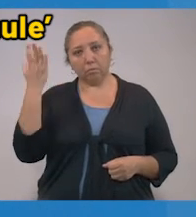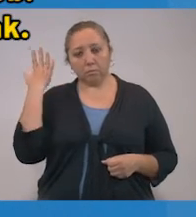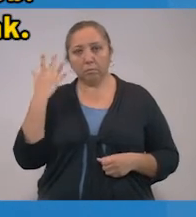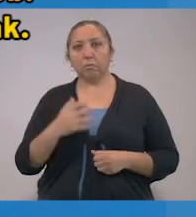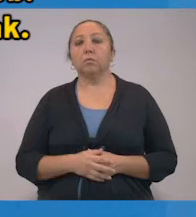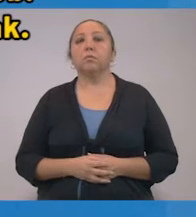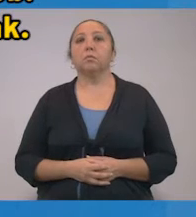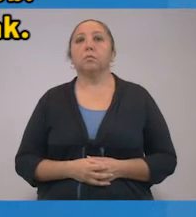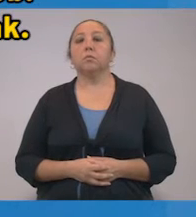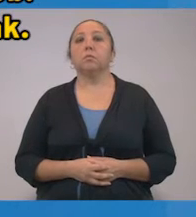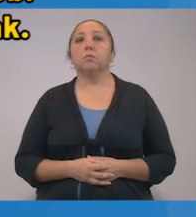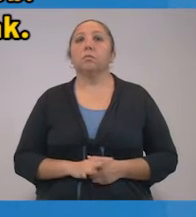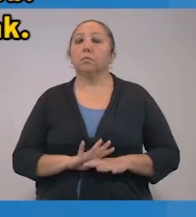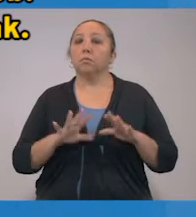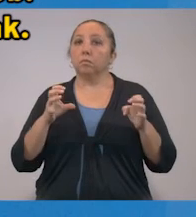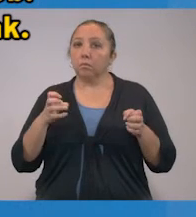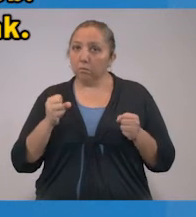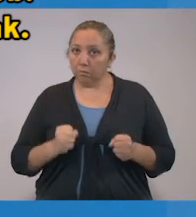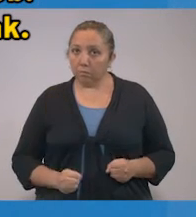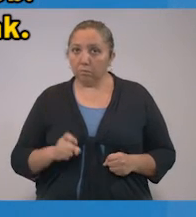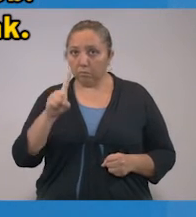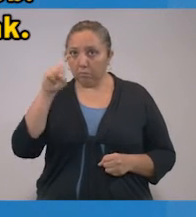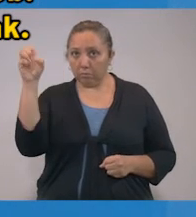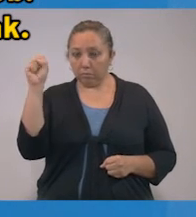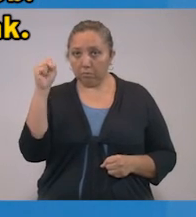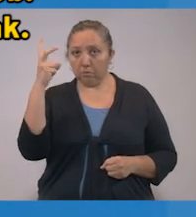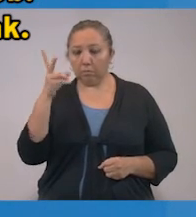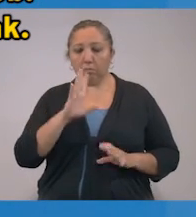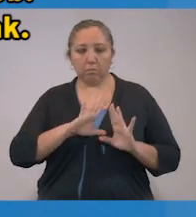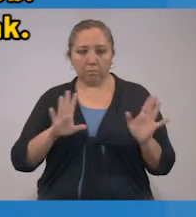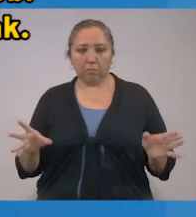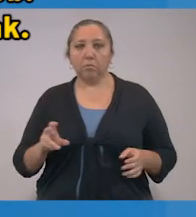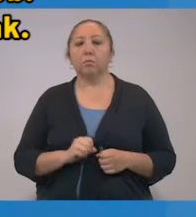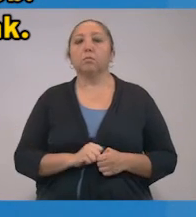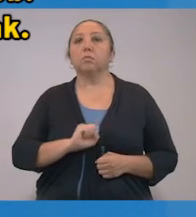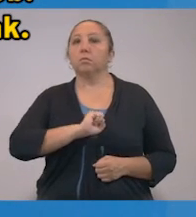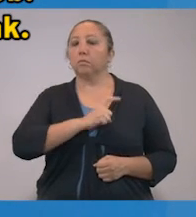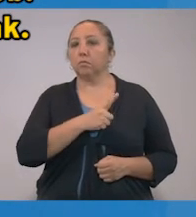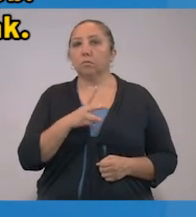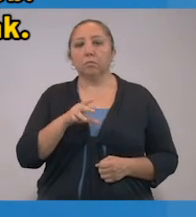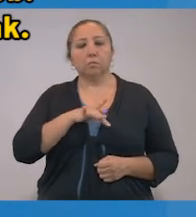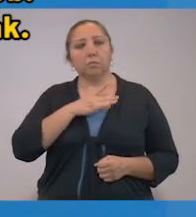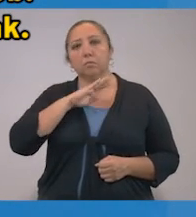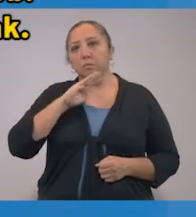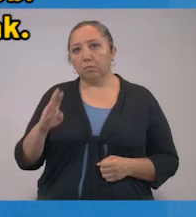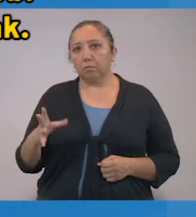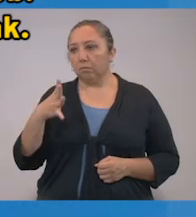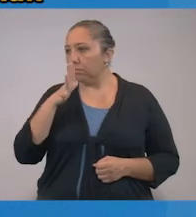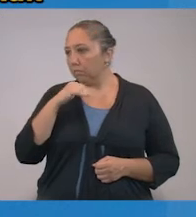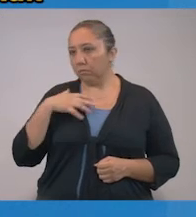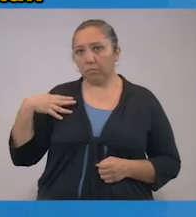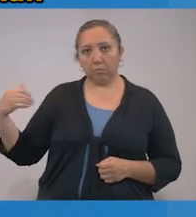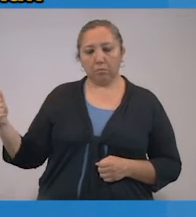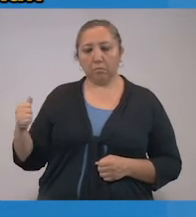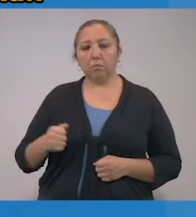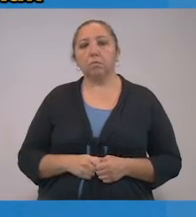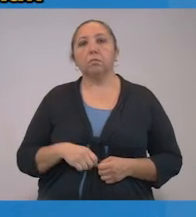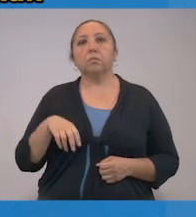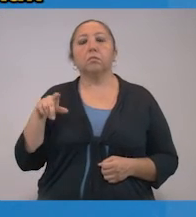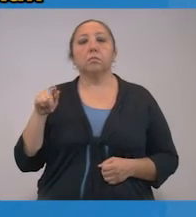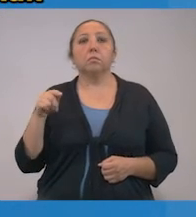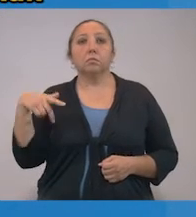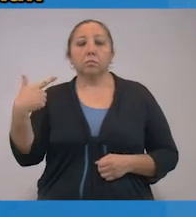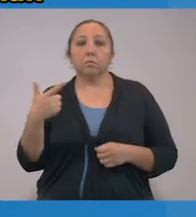extranjeros. De los casos confirmados, 162 ya se recuperaron, no presentan síntomas ni pueden contagiar. 77